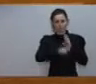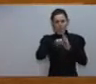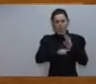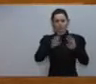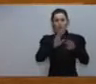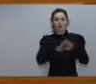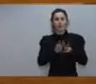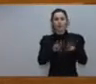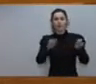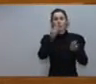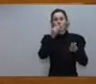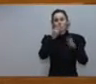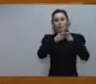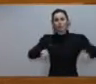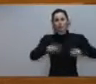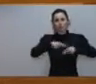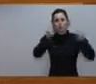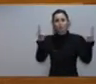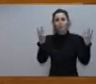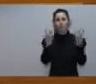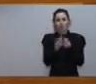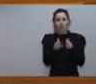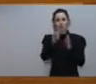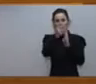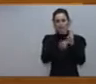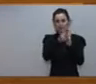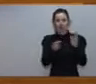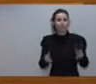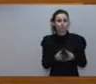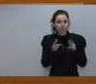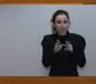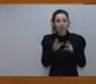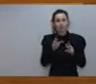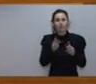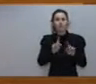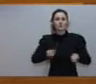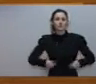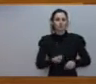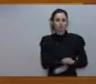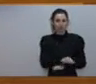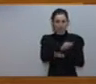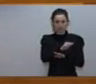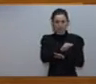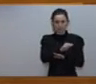destinados a comedores públicos con criterios sociales y medioambientales.